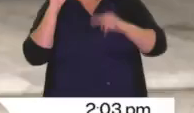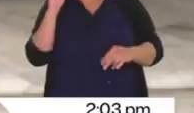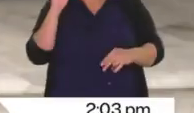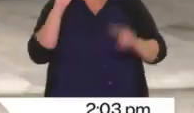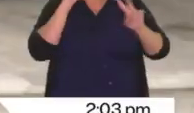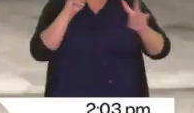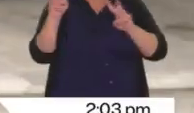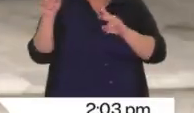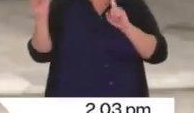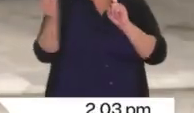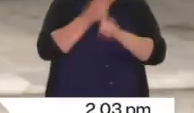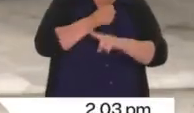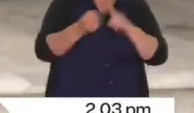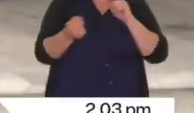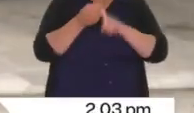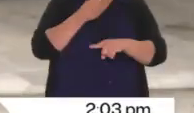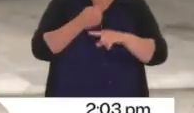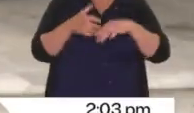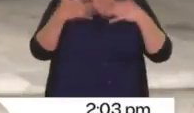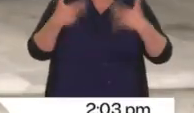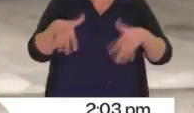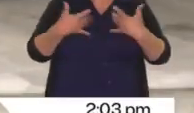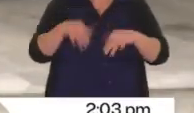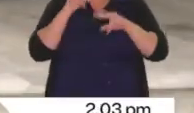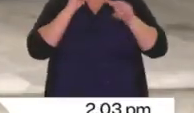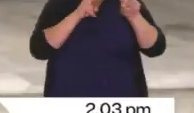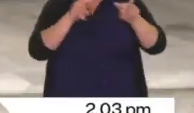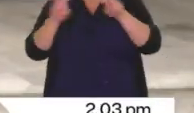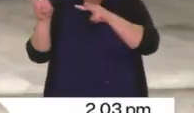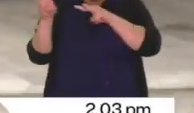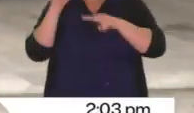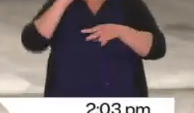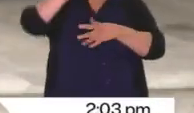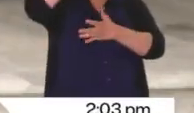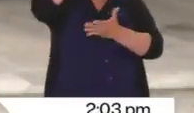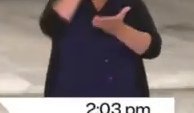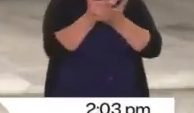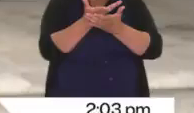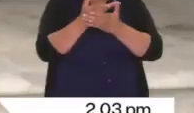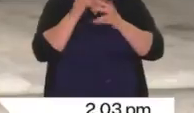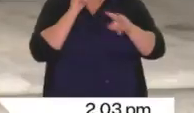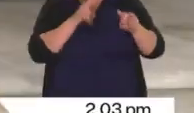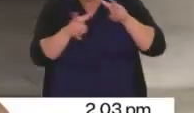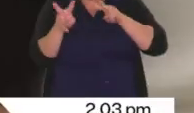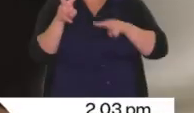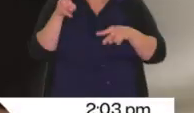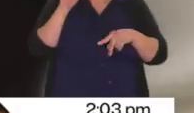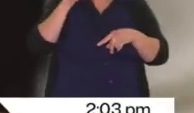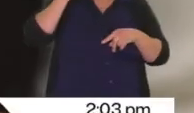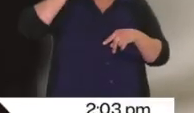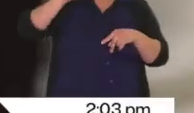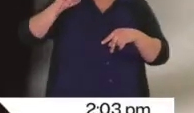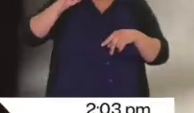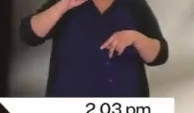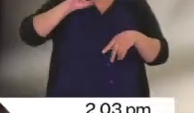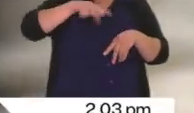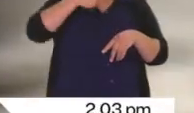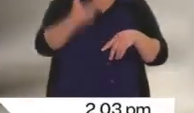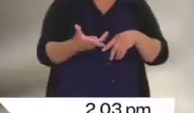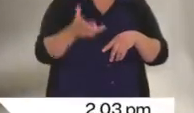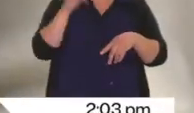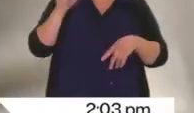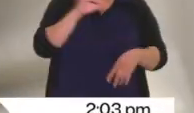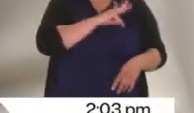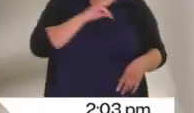que llevado la perrita de los vecinos que vieron Pues el accidente que tuvo la perrita con este menor de edad la cachorra deberá recibir